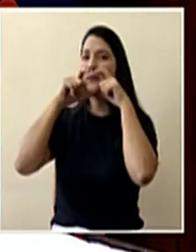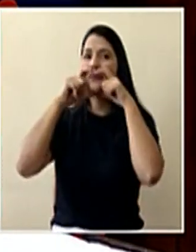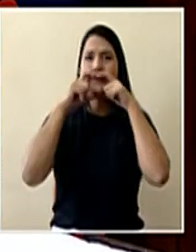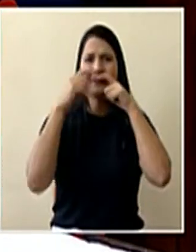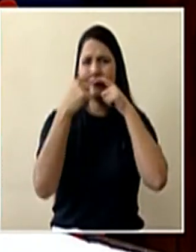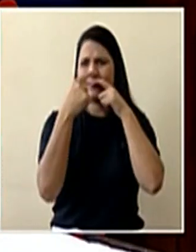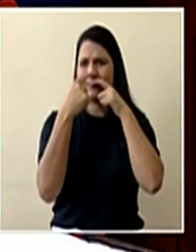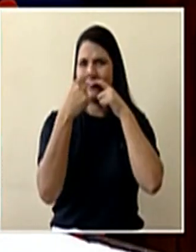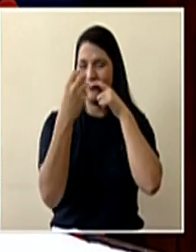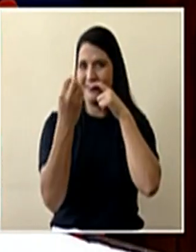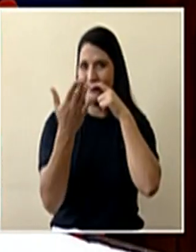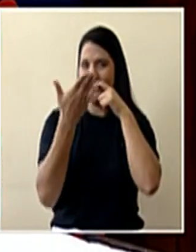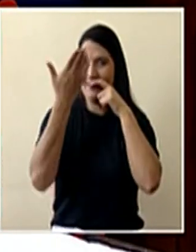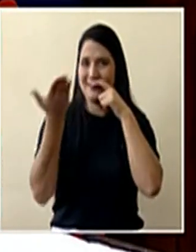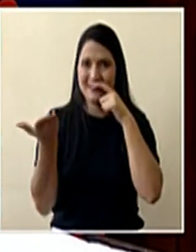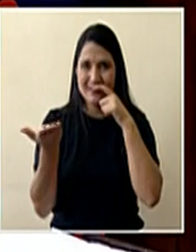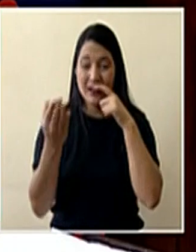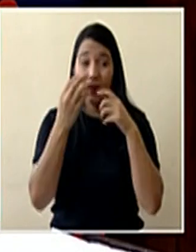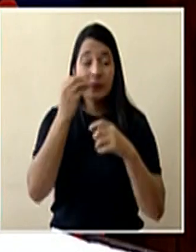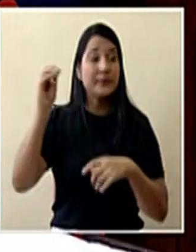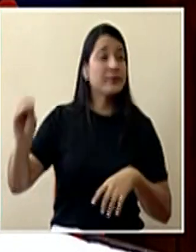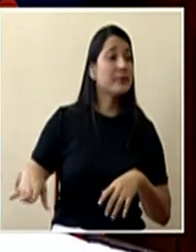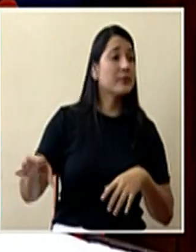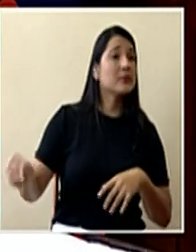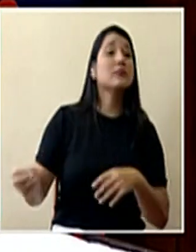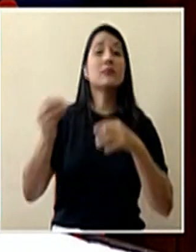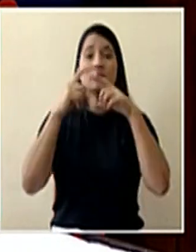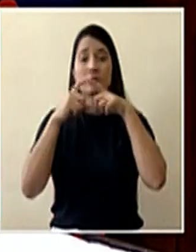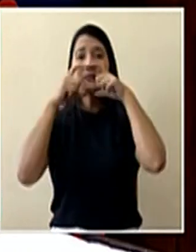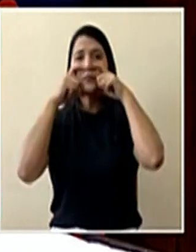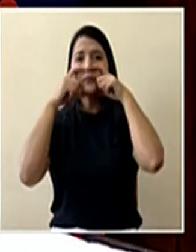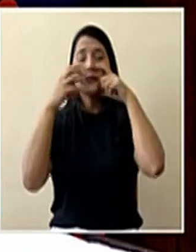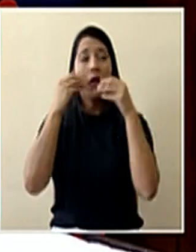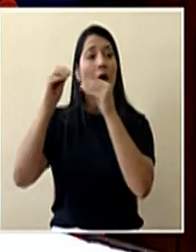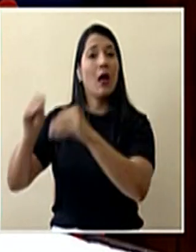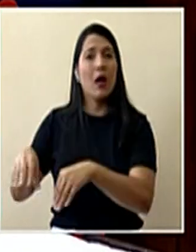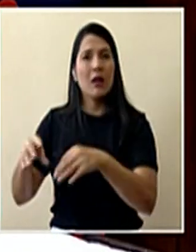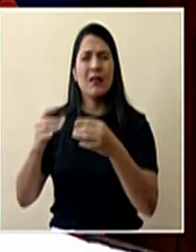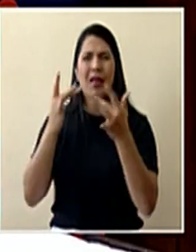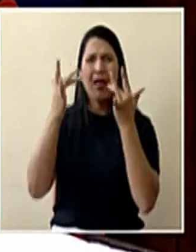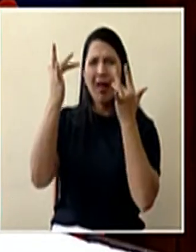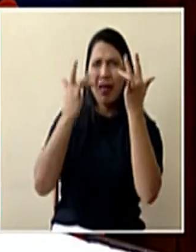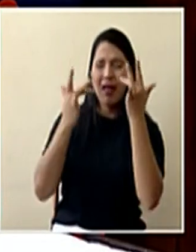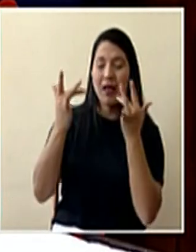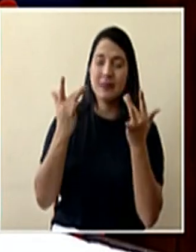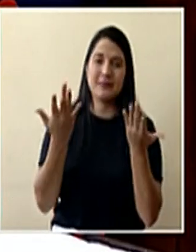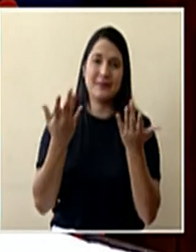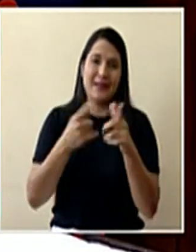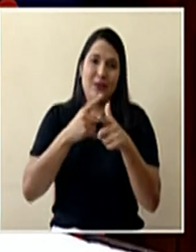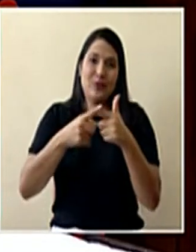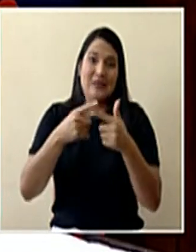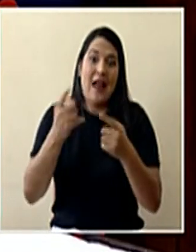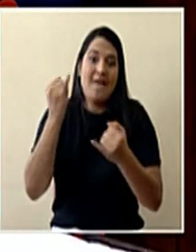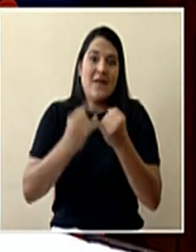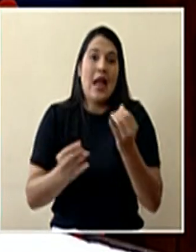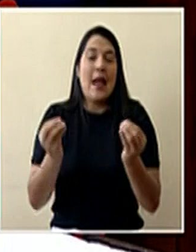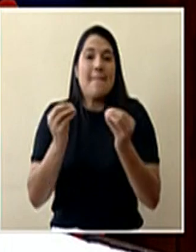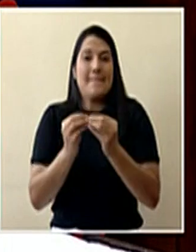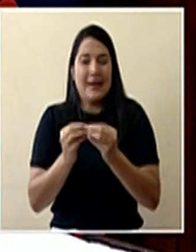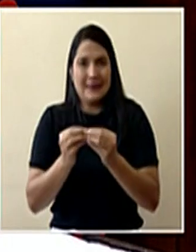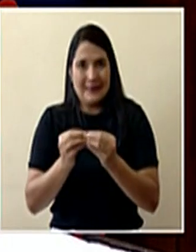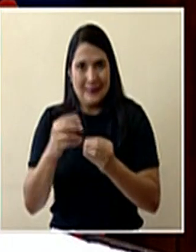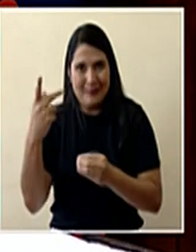vuelven a poner, y eso es lo que se termina volviendo, es un foco de contaminación que más bien podría empeorar la situación. Esta mascarilla quirúrgica está indicada